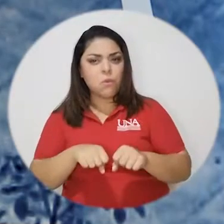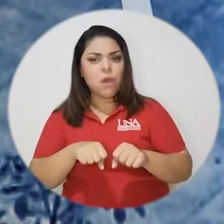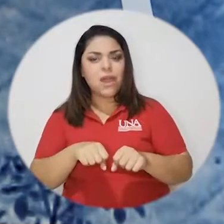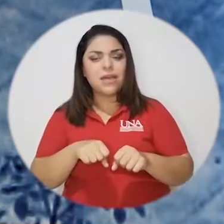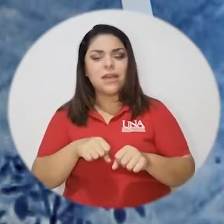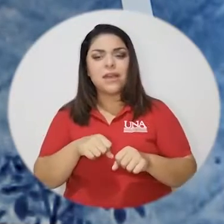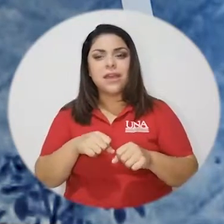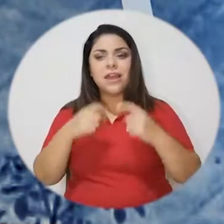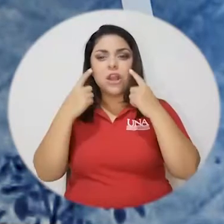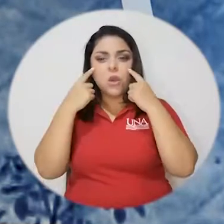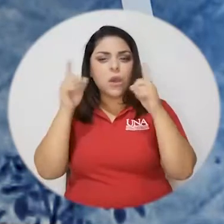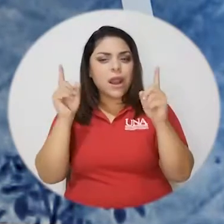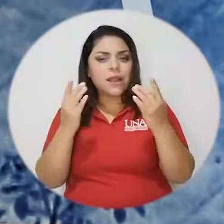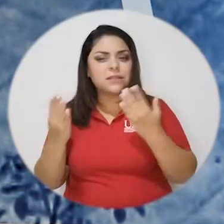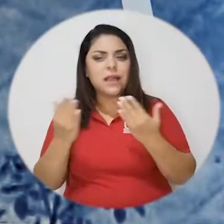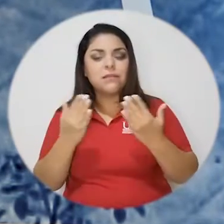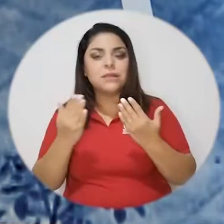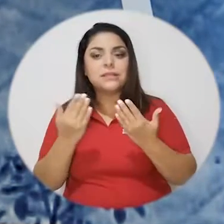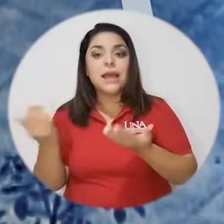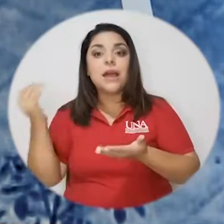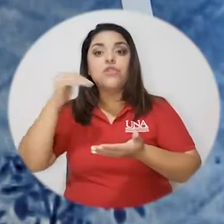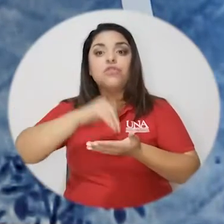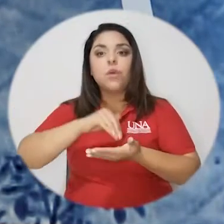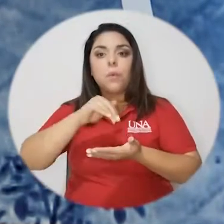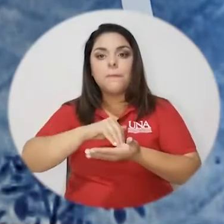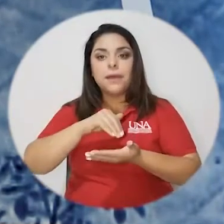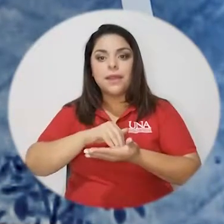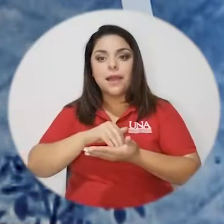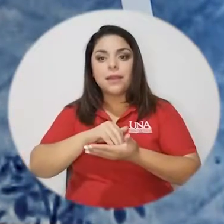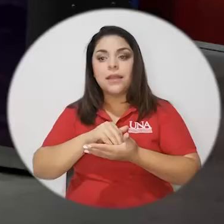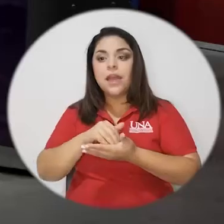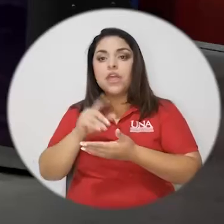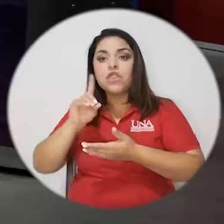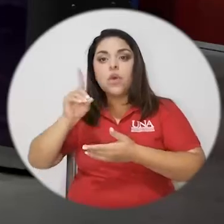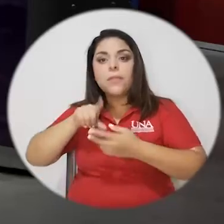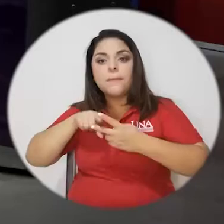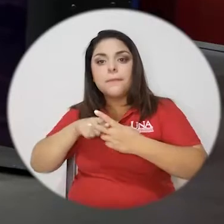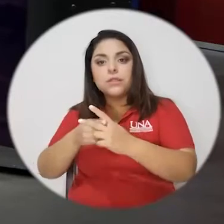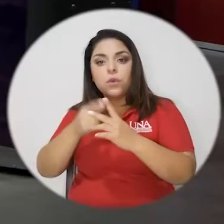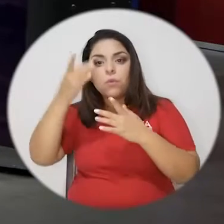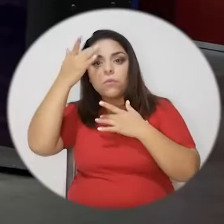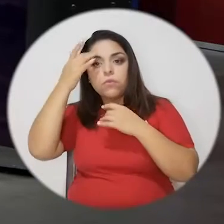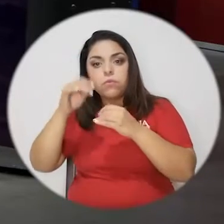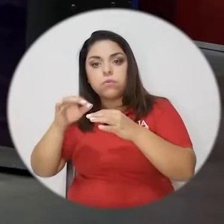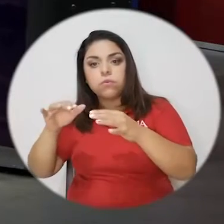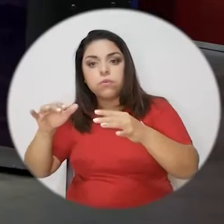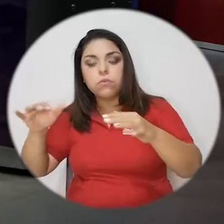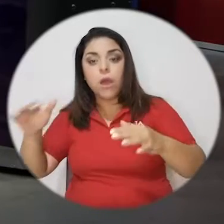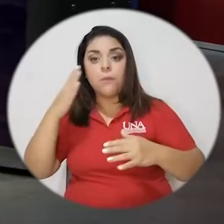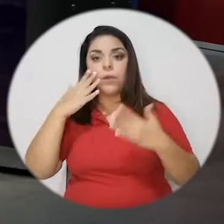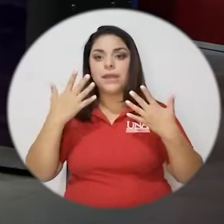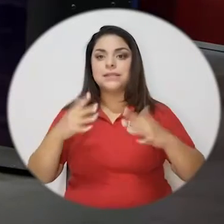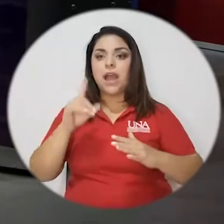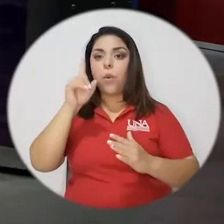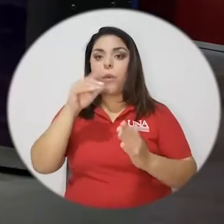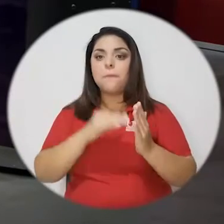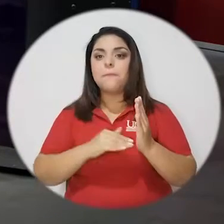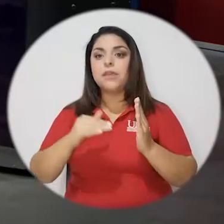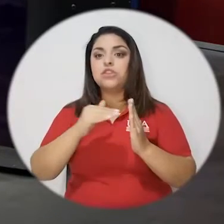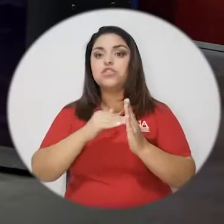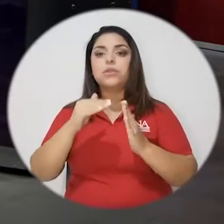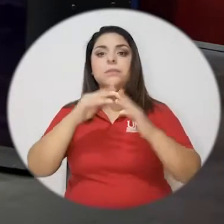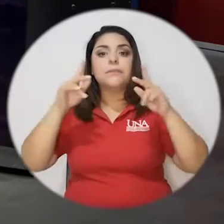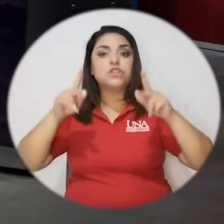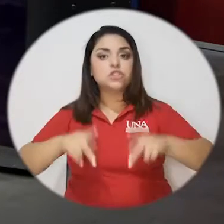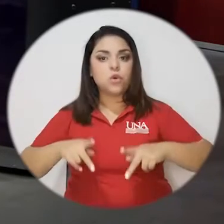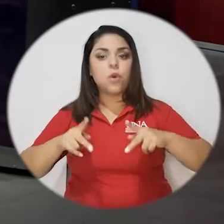se cuestiona es si es posible recuperar el rastro, porque, ¿verdad?, estamos hablando de más de cerca de 1 millón de personas que podrían